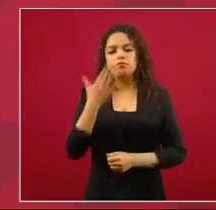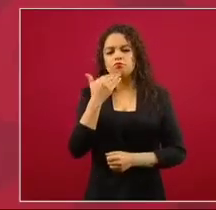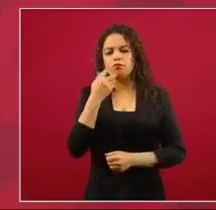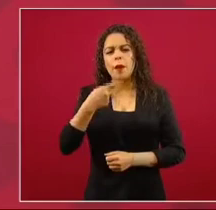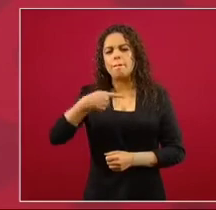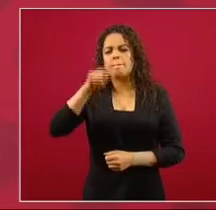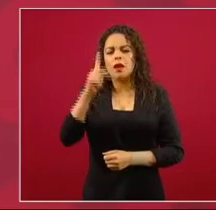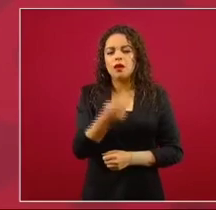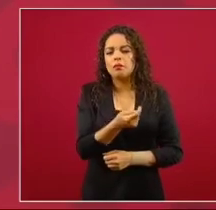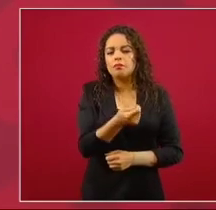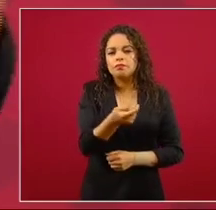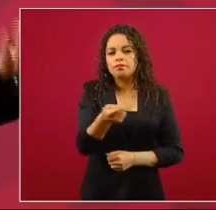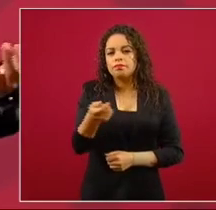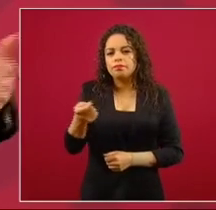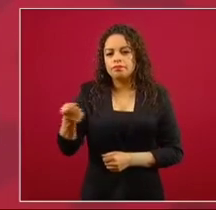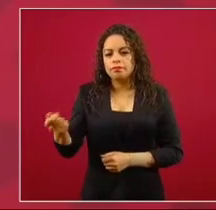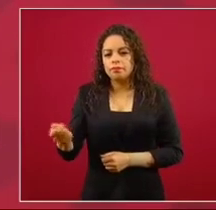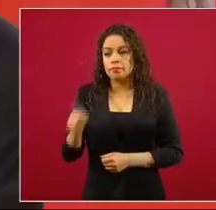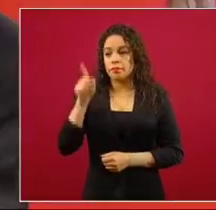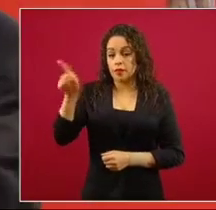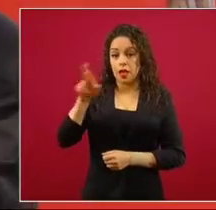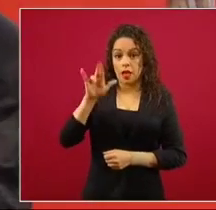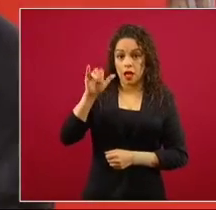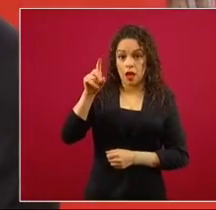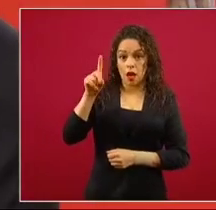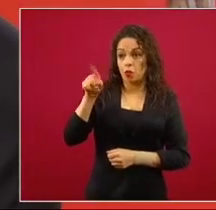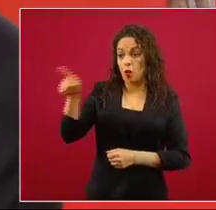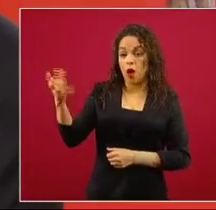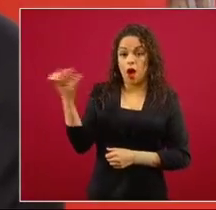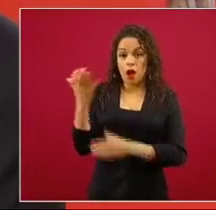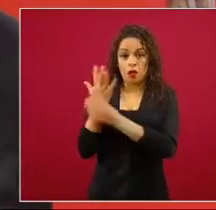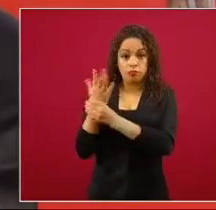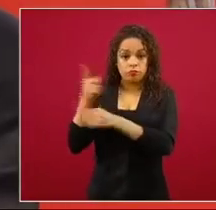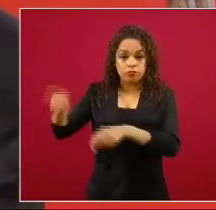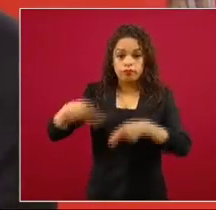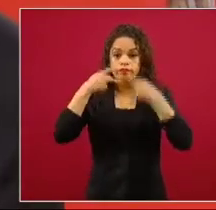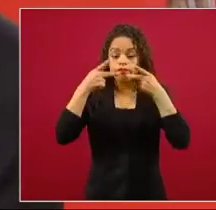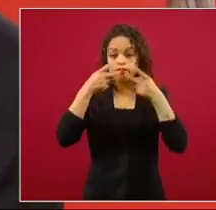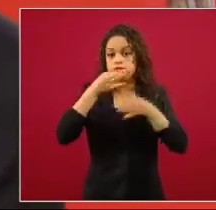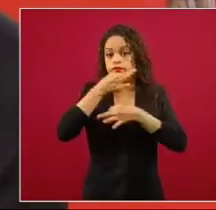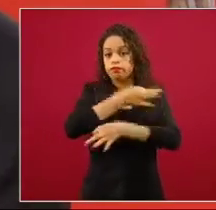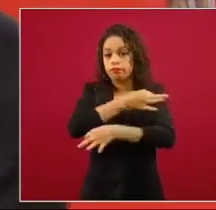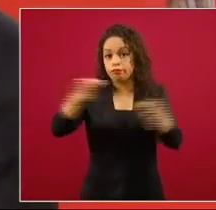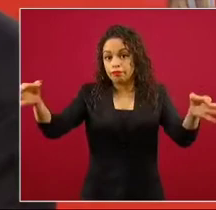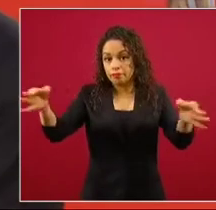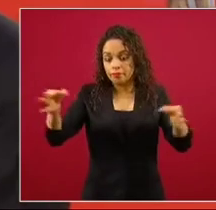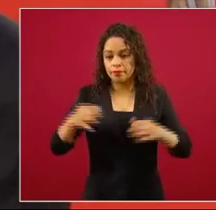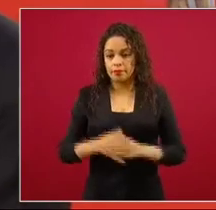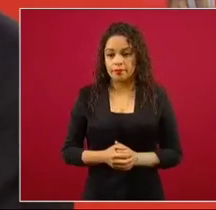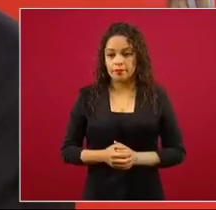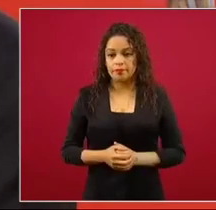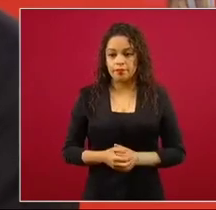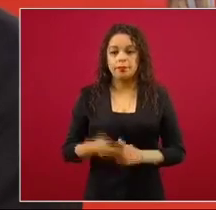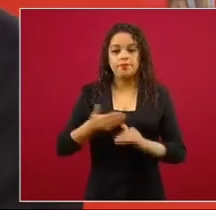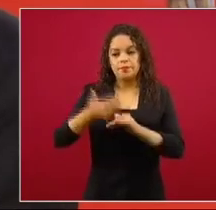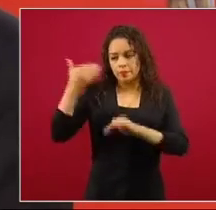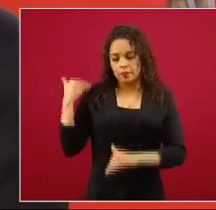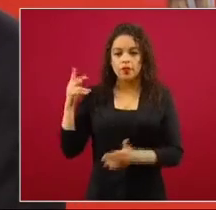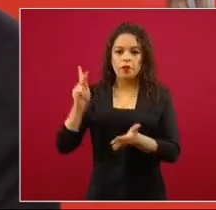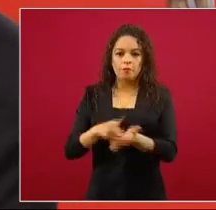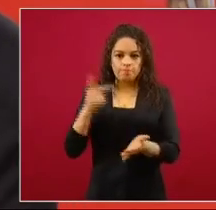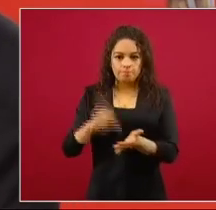poquitos. Ricardo Sheffield, él hizo pública su información, por eso podemos hablar de ello. Hemos aclarado